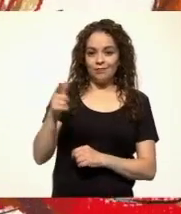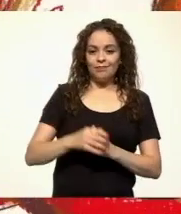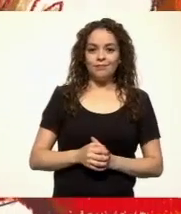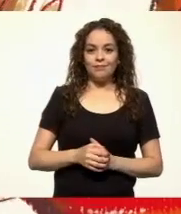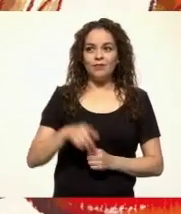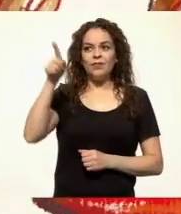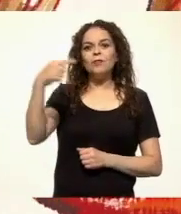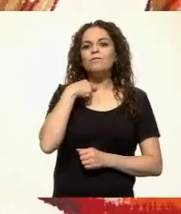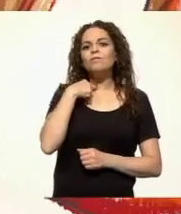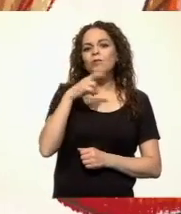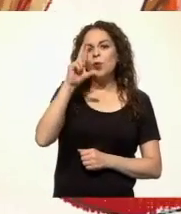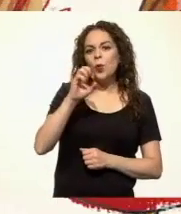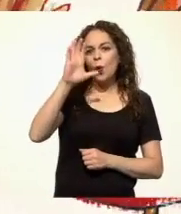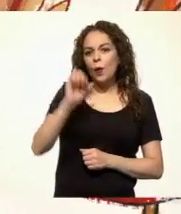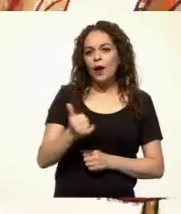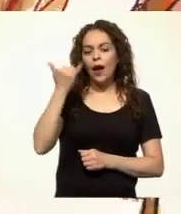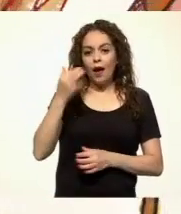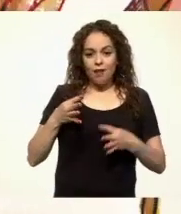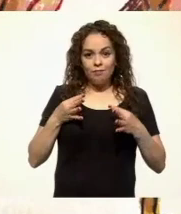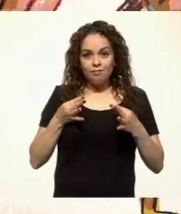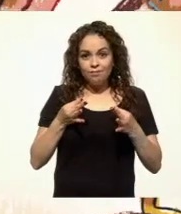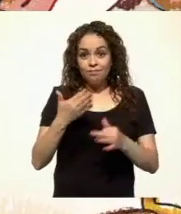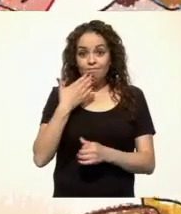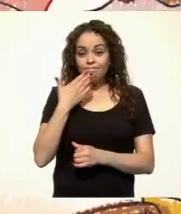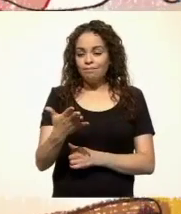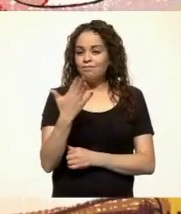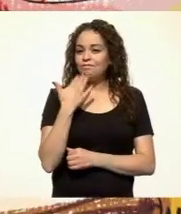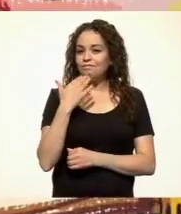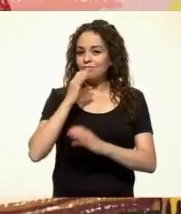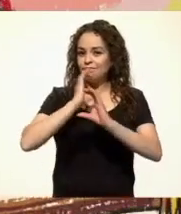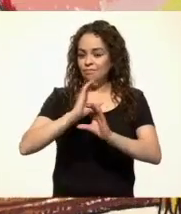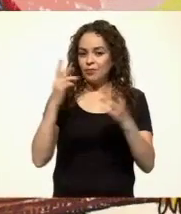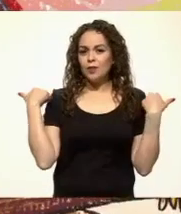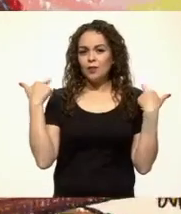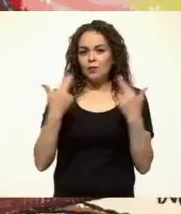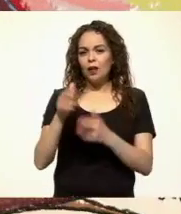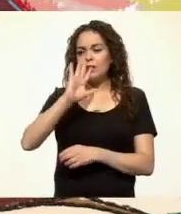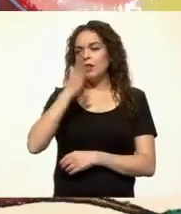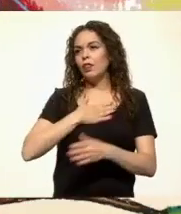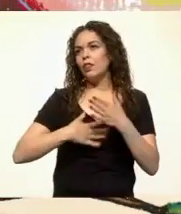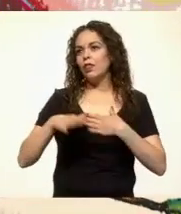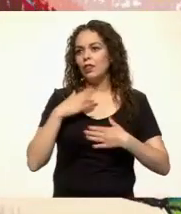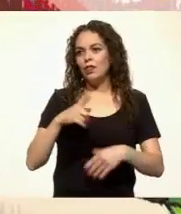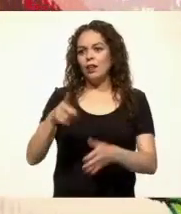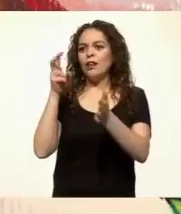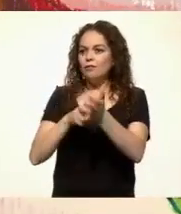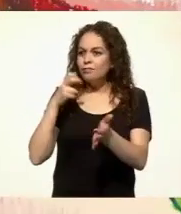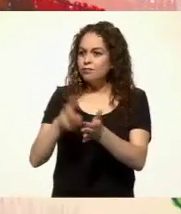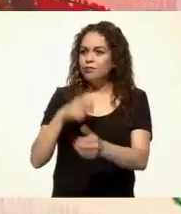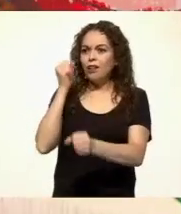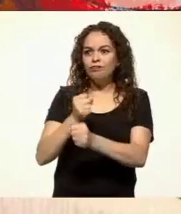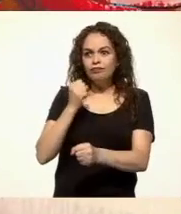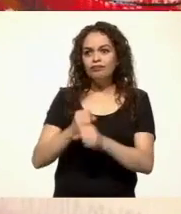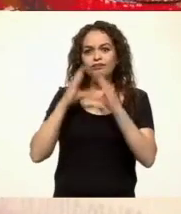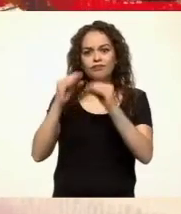desafinada. El maestro se cansó de tratar de enseñarle a una alumna tan floja, así que